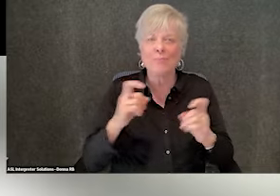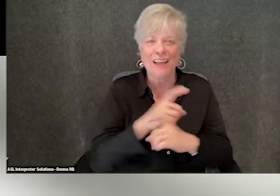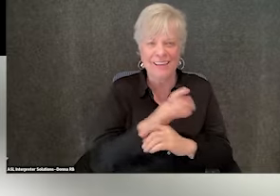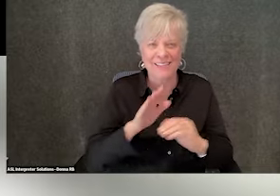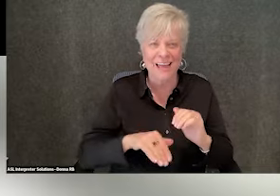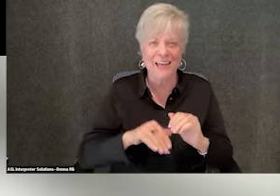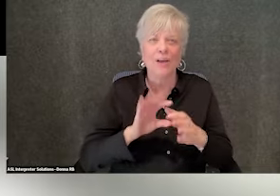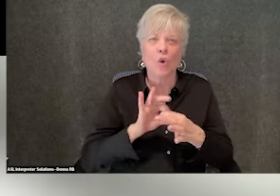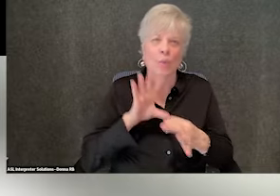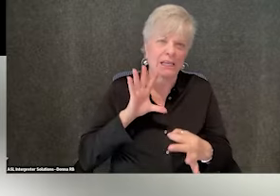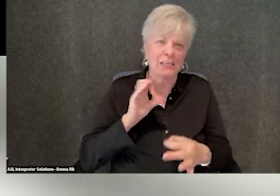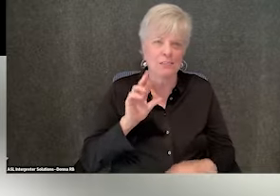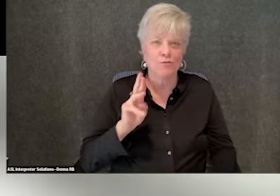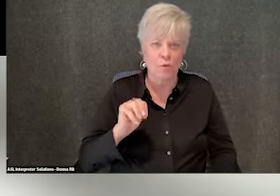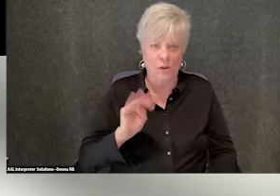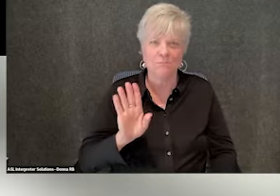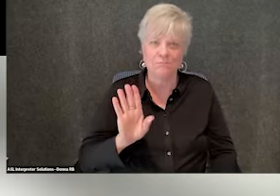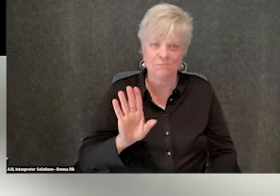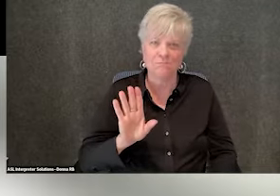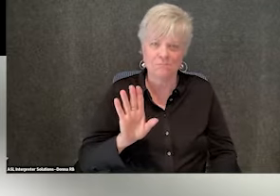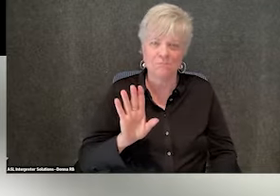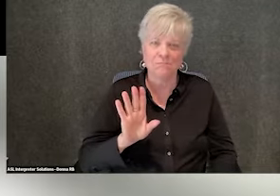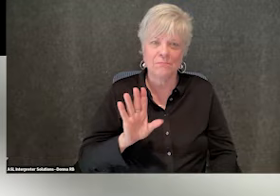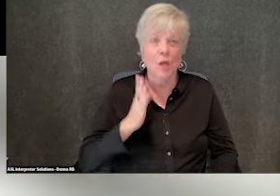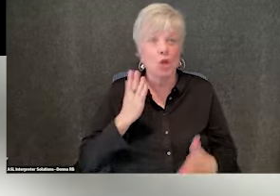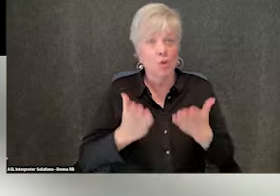un acuerdo sobre la toma de decisiones